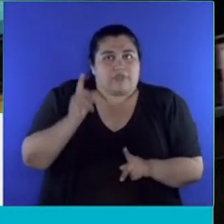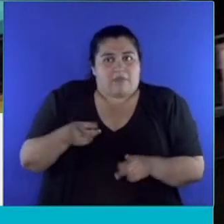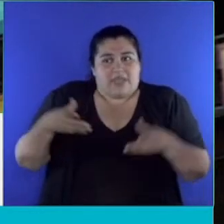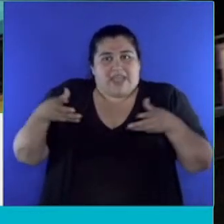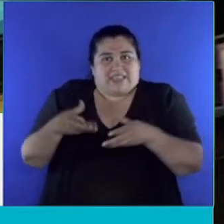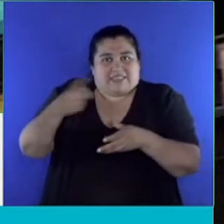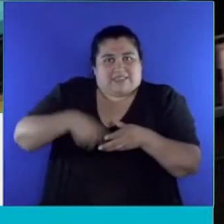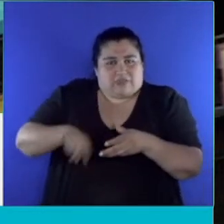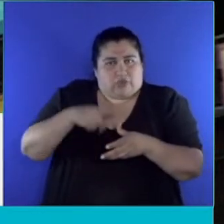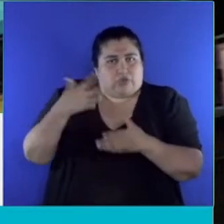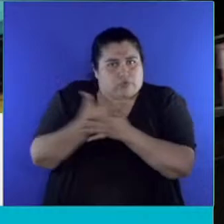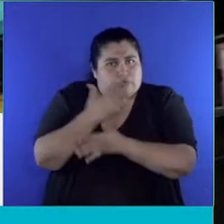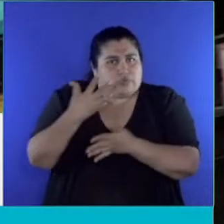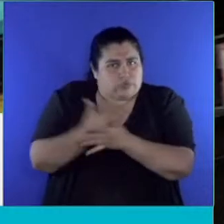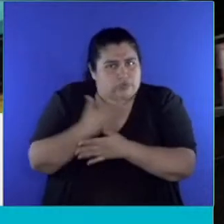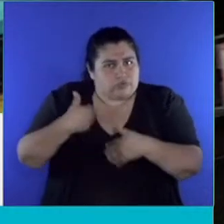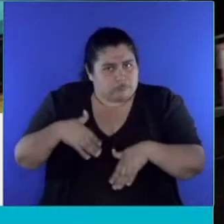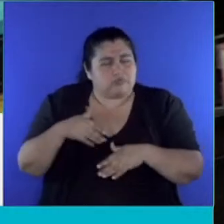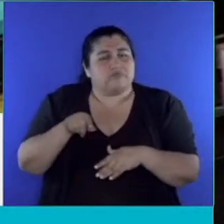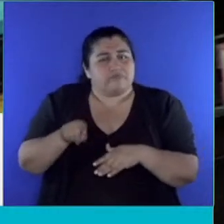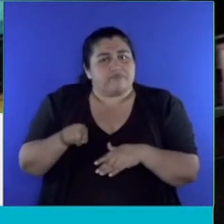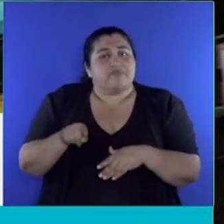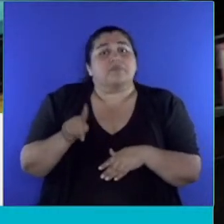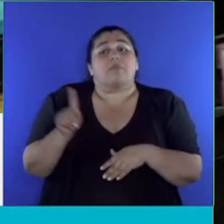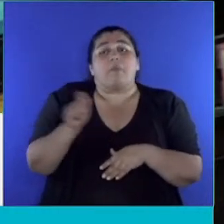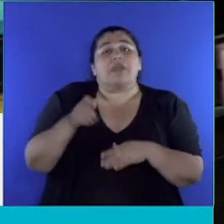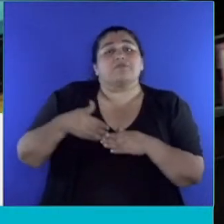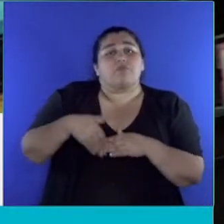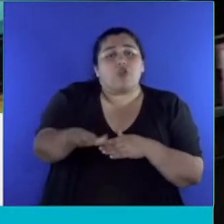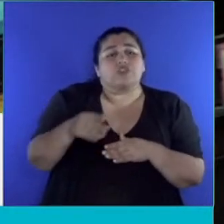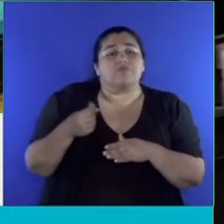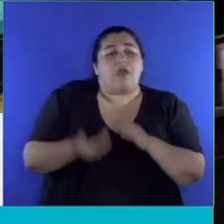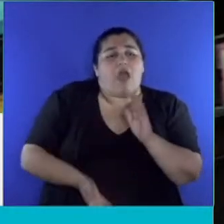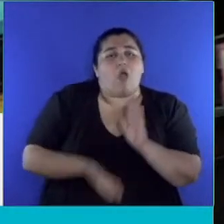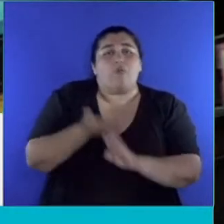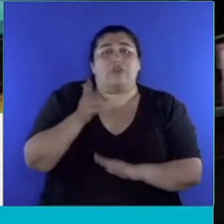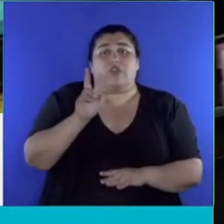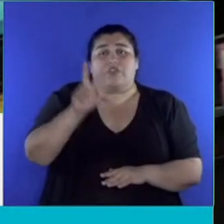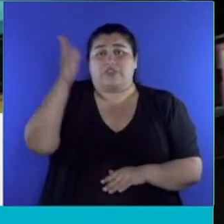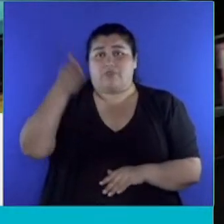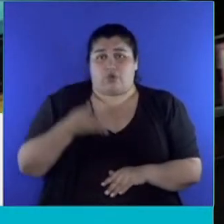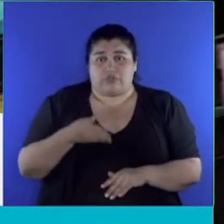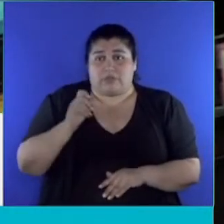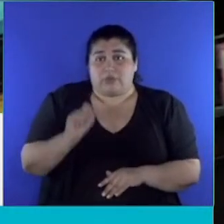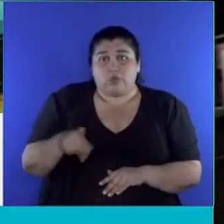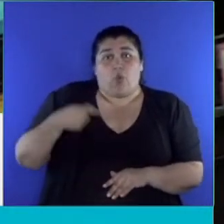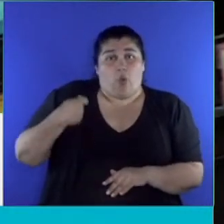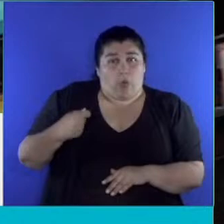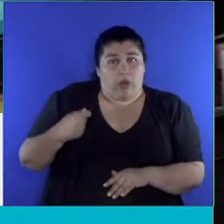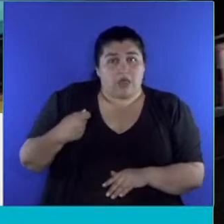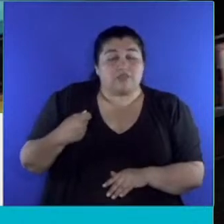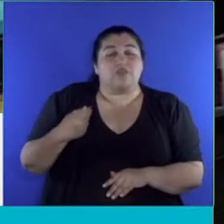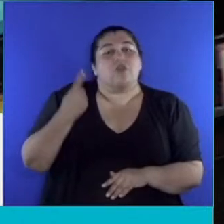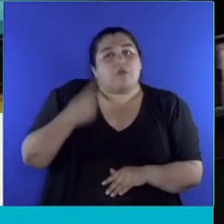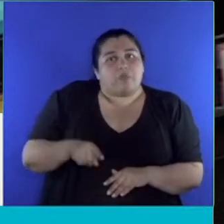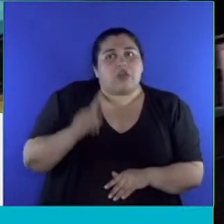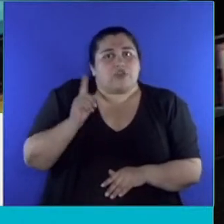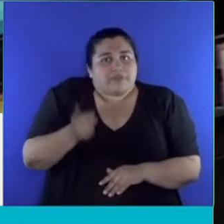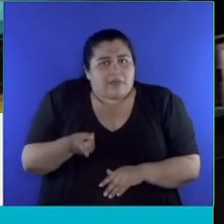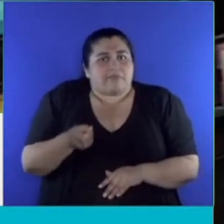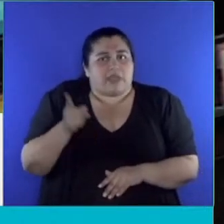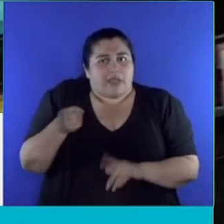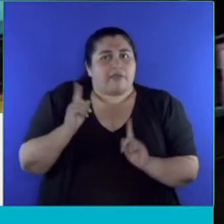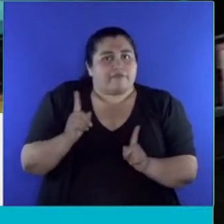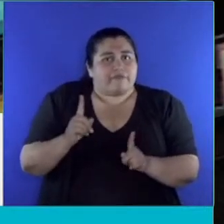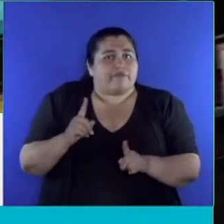ellos. Estos jubilados y jubiladas que para el mes que viene se proyecta un aumento del 3% en su jubilación, pero también se proyecta que van a